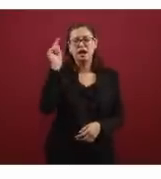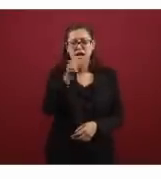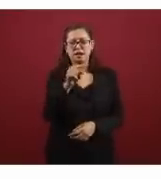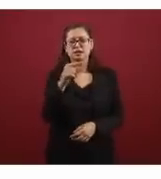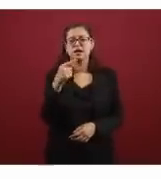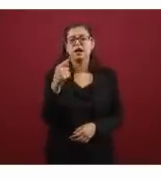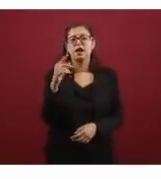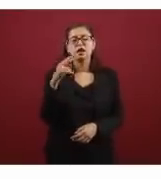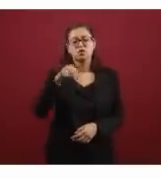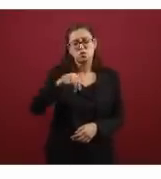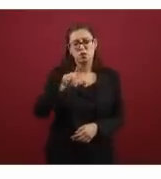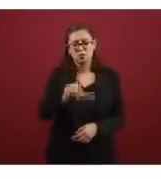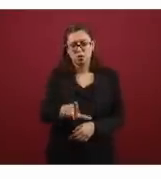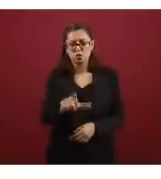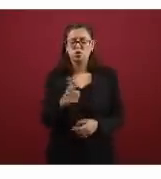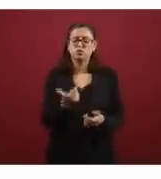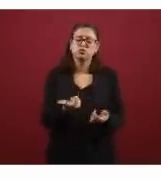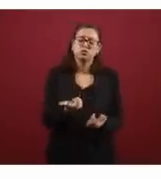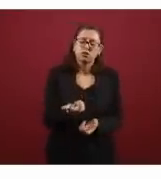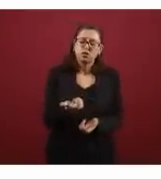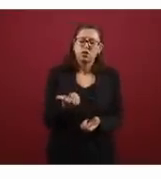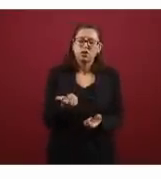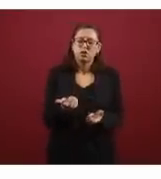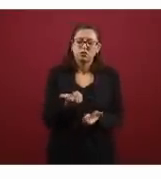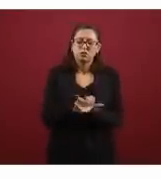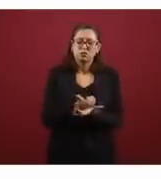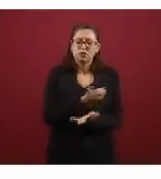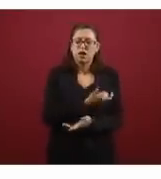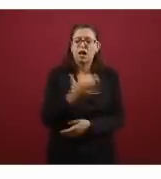García, Nuevo León, con un precio al público de